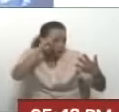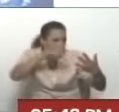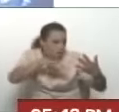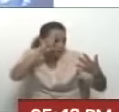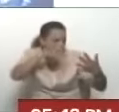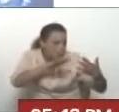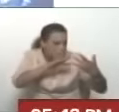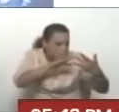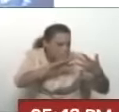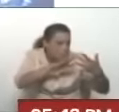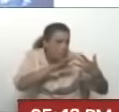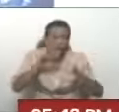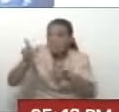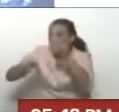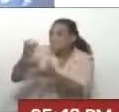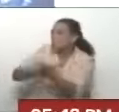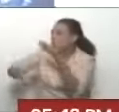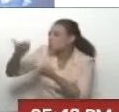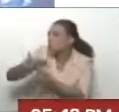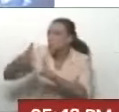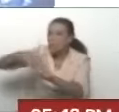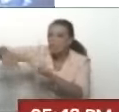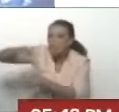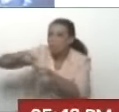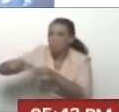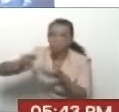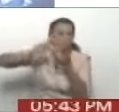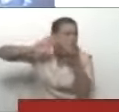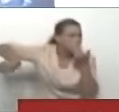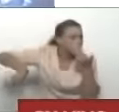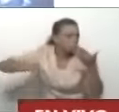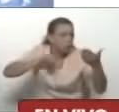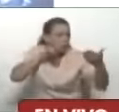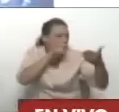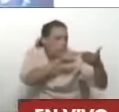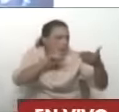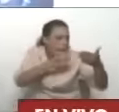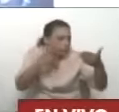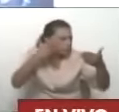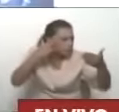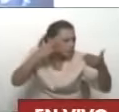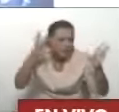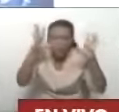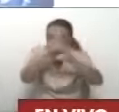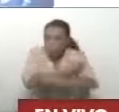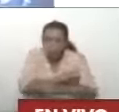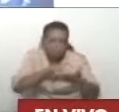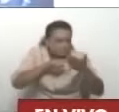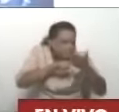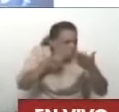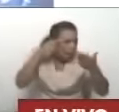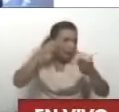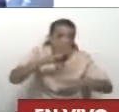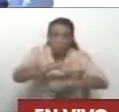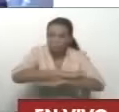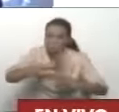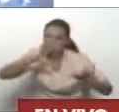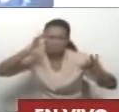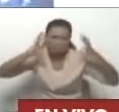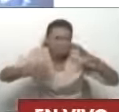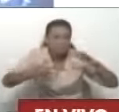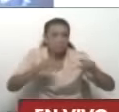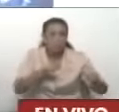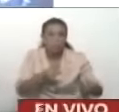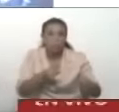de dependencia que generan verdaderas perturbaciones, distorsiones en la conducta.